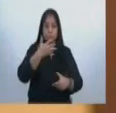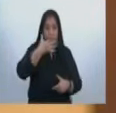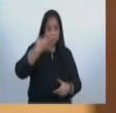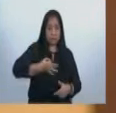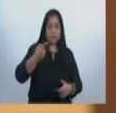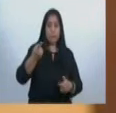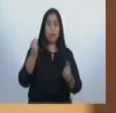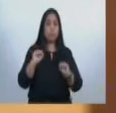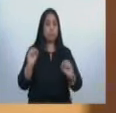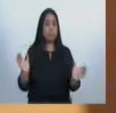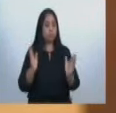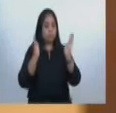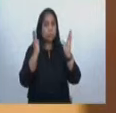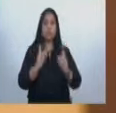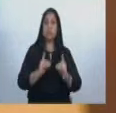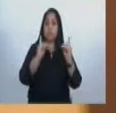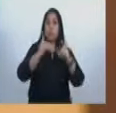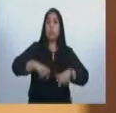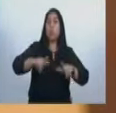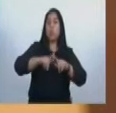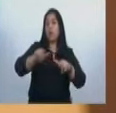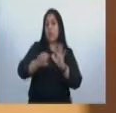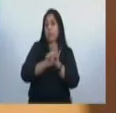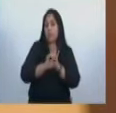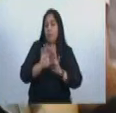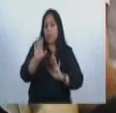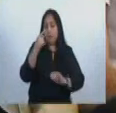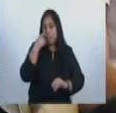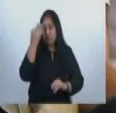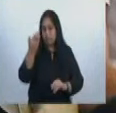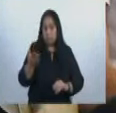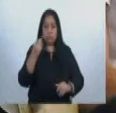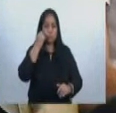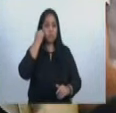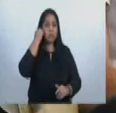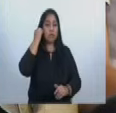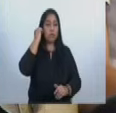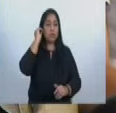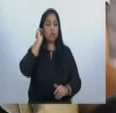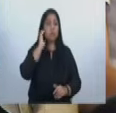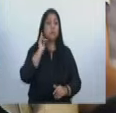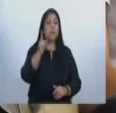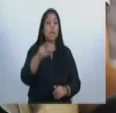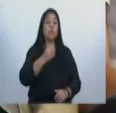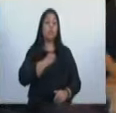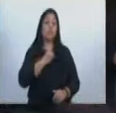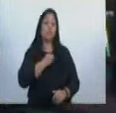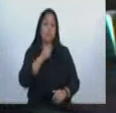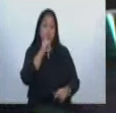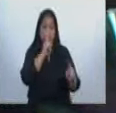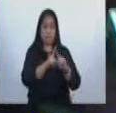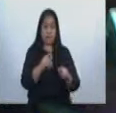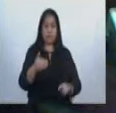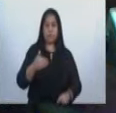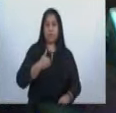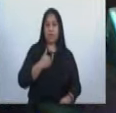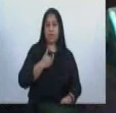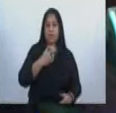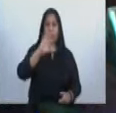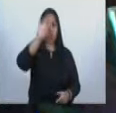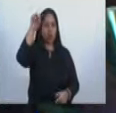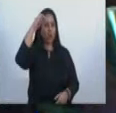producir el desarrollo en zonas Rurales como fue en este caso sino que lo que les interesaba era tratar de tener una